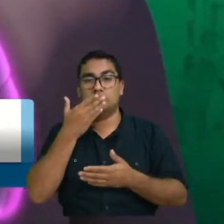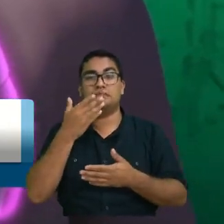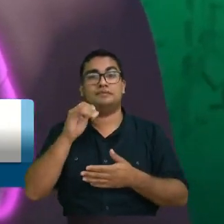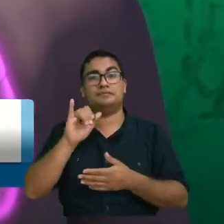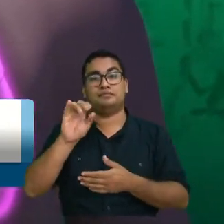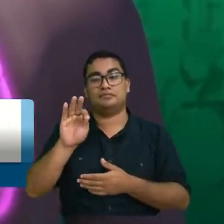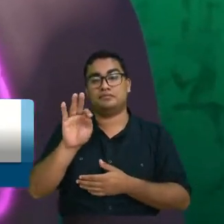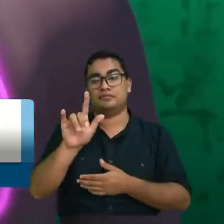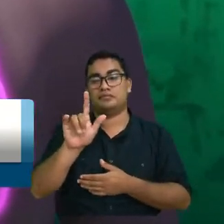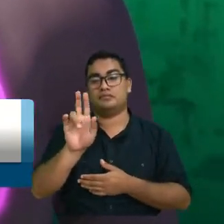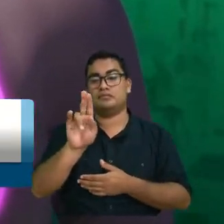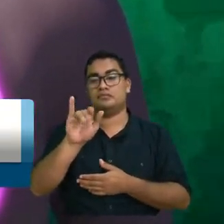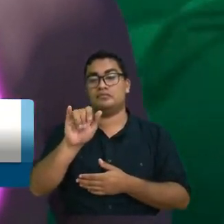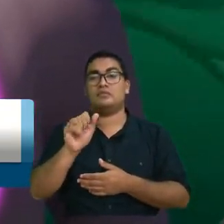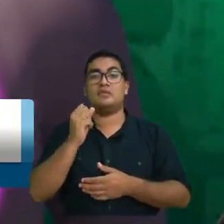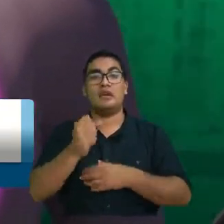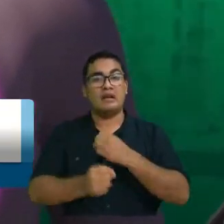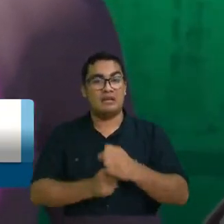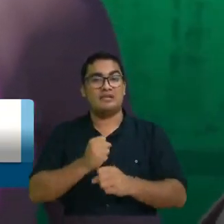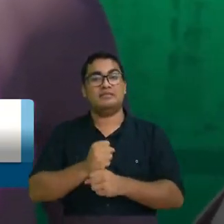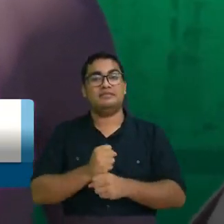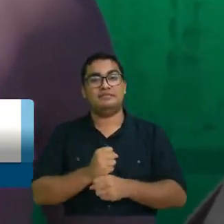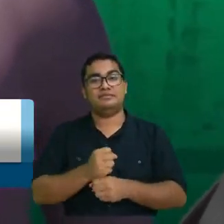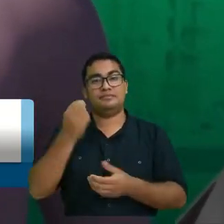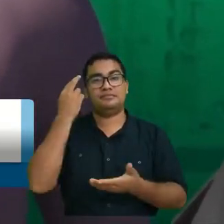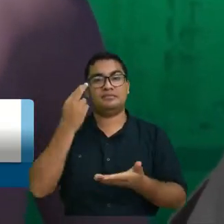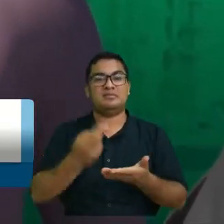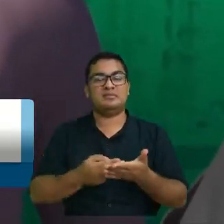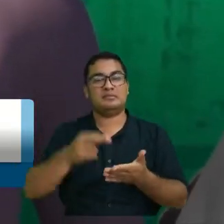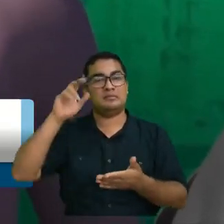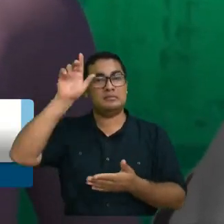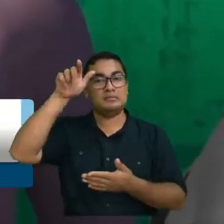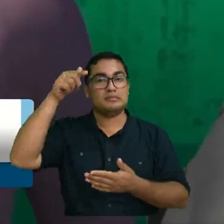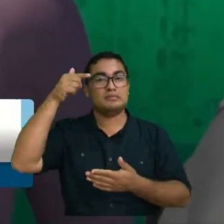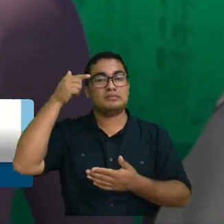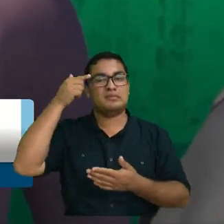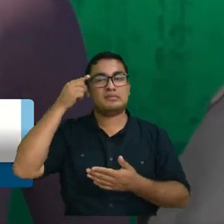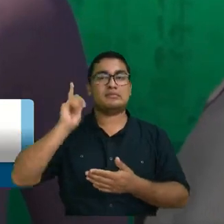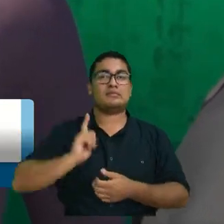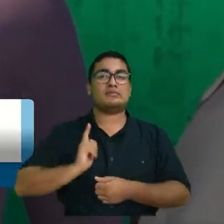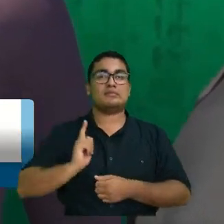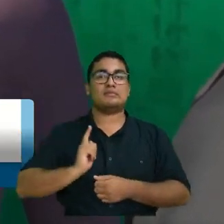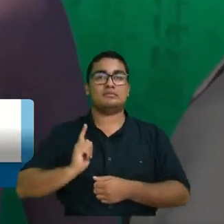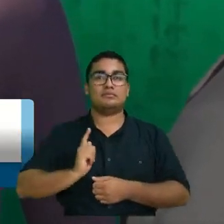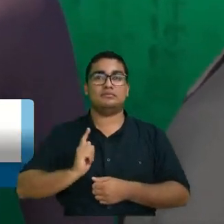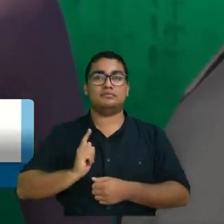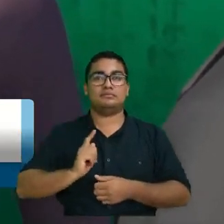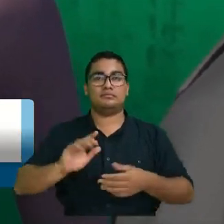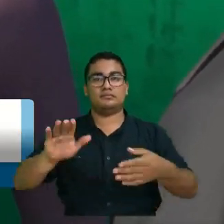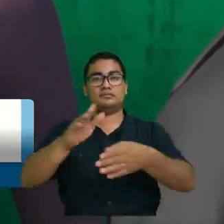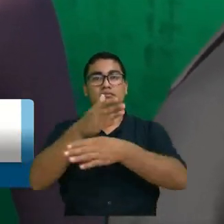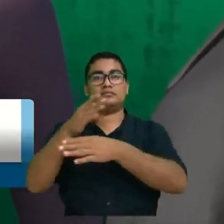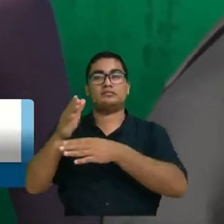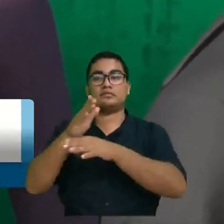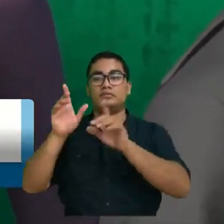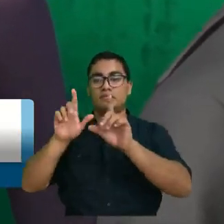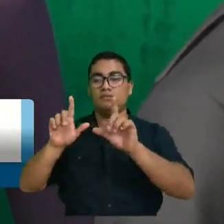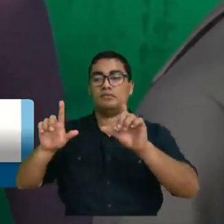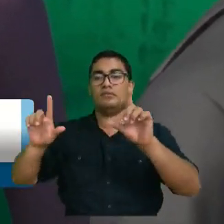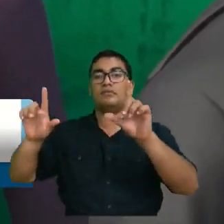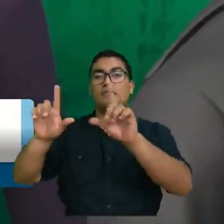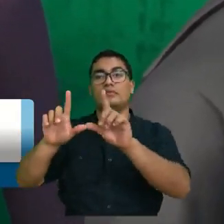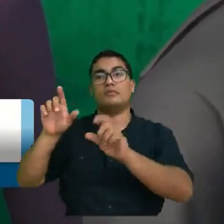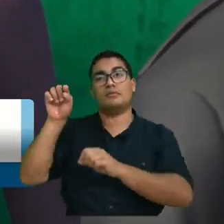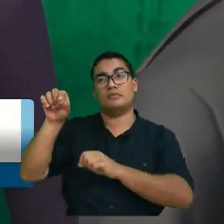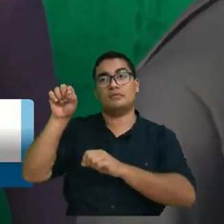En el año. Recordemos sí que nuestro gobierno tiene varios puntos centinelas que le llamamos nosotros,